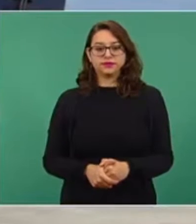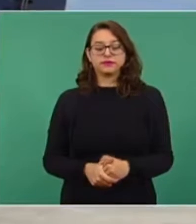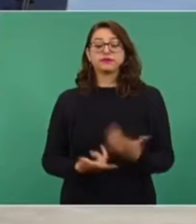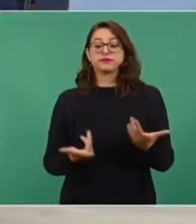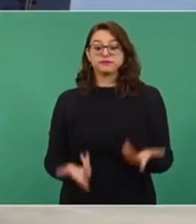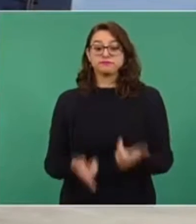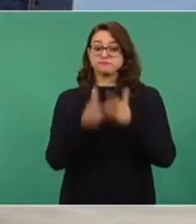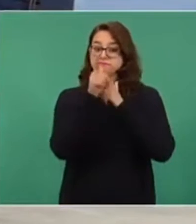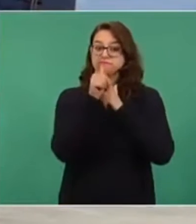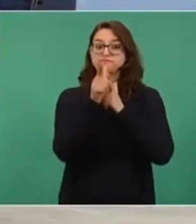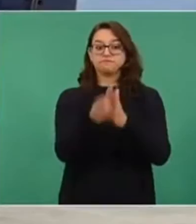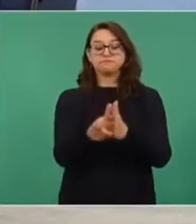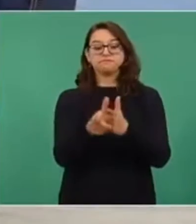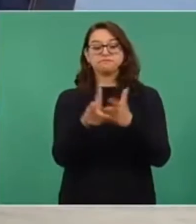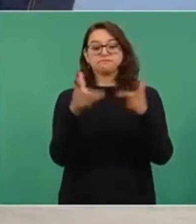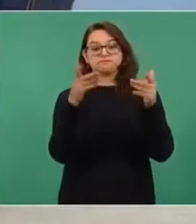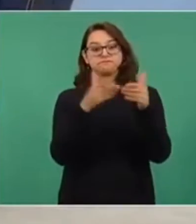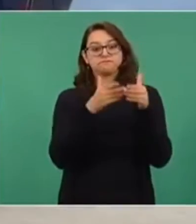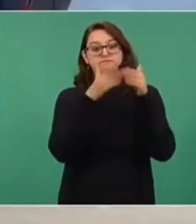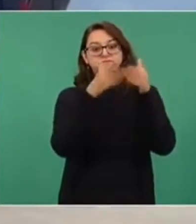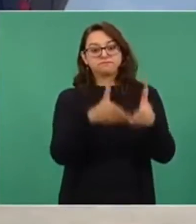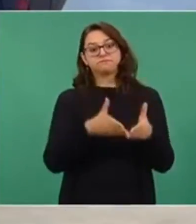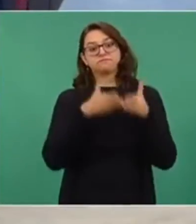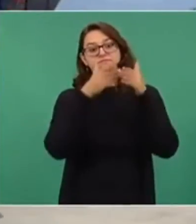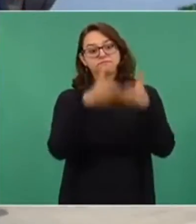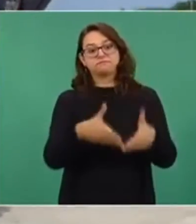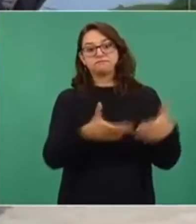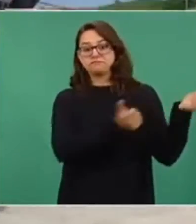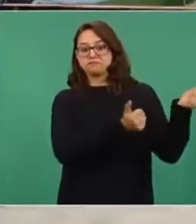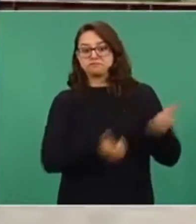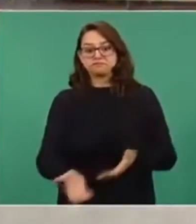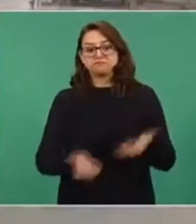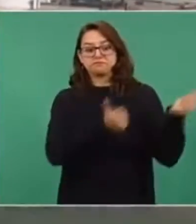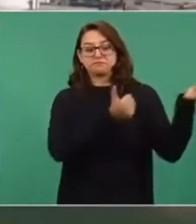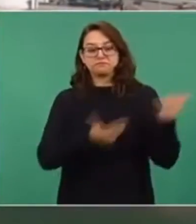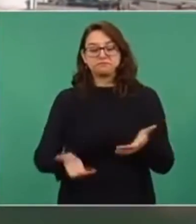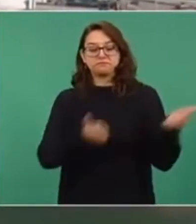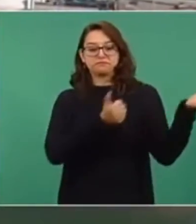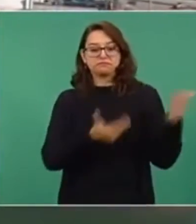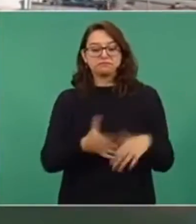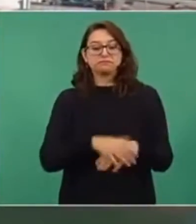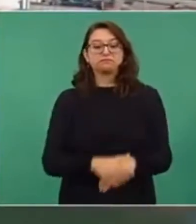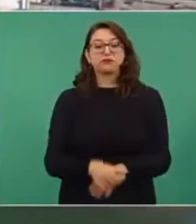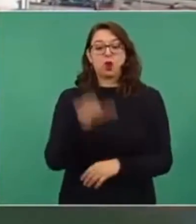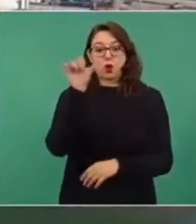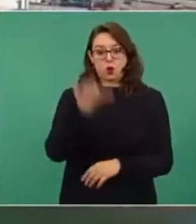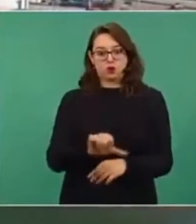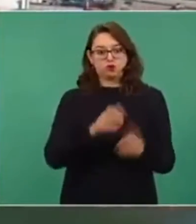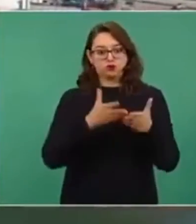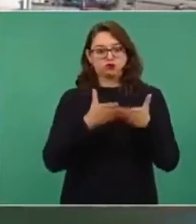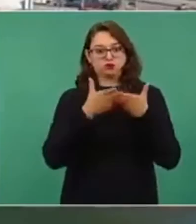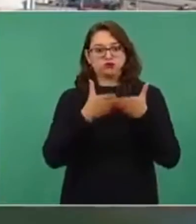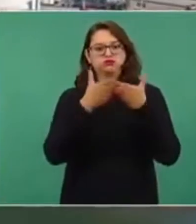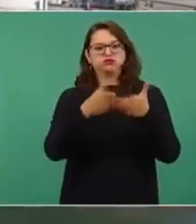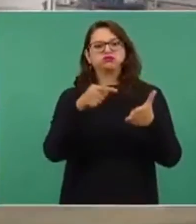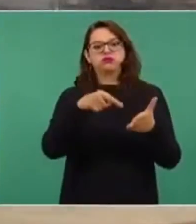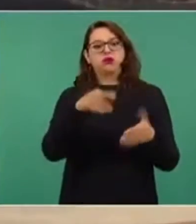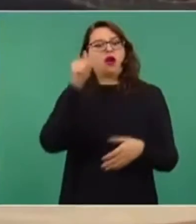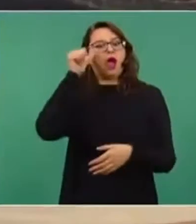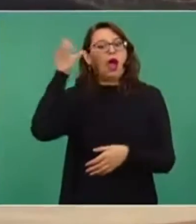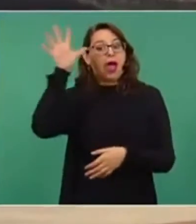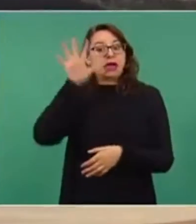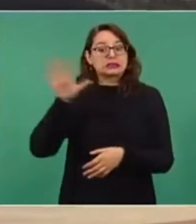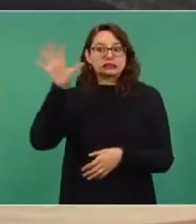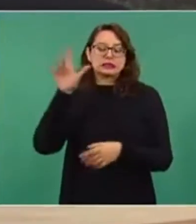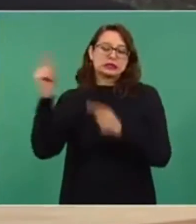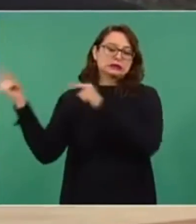Continúan arribando los equipos que vienen del extranjero. Hoy llegó este barco que viene de Asia, que